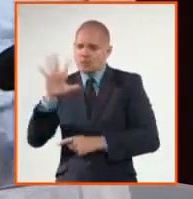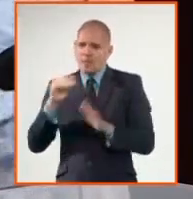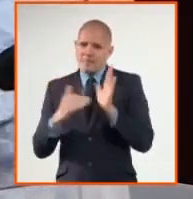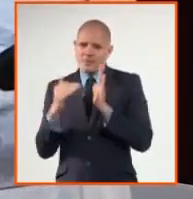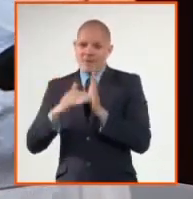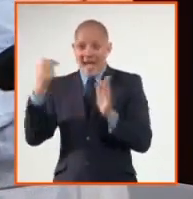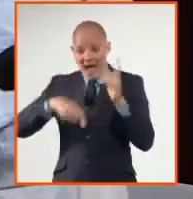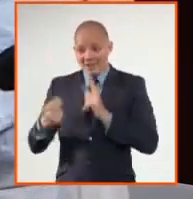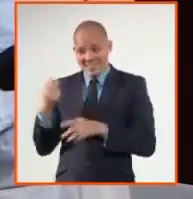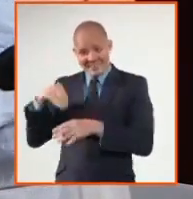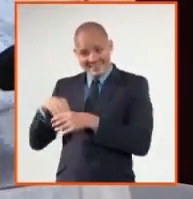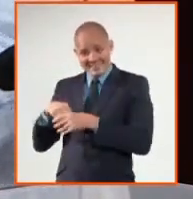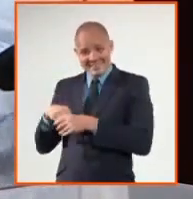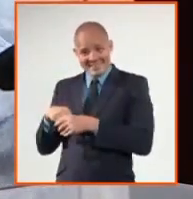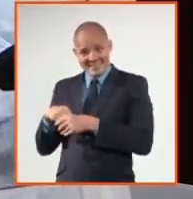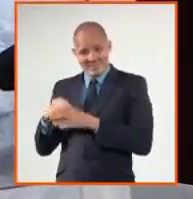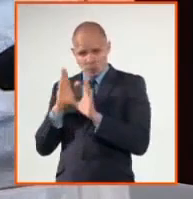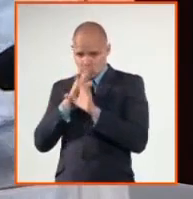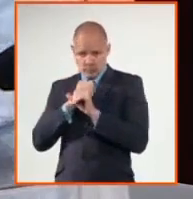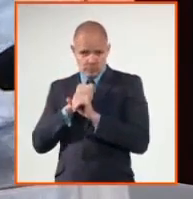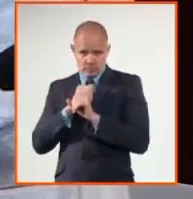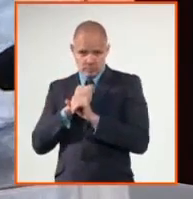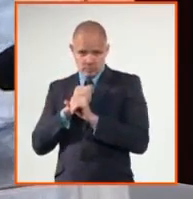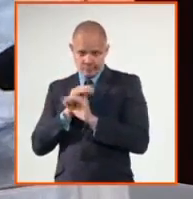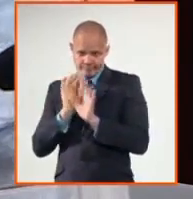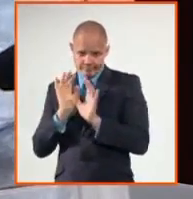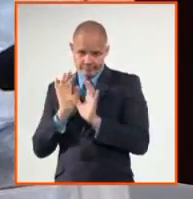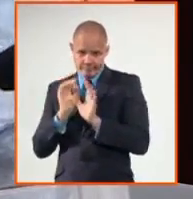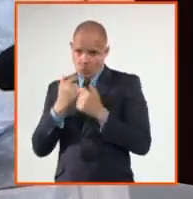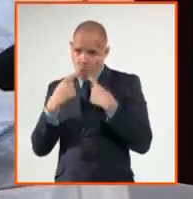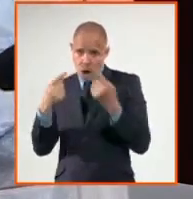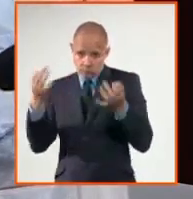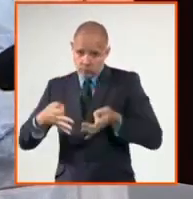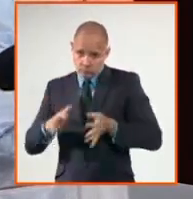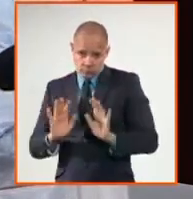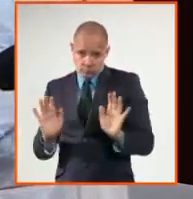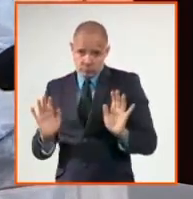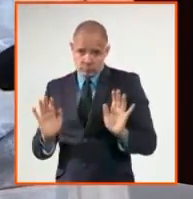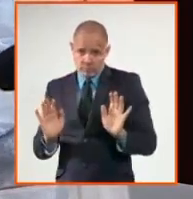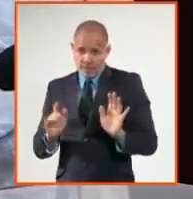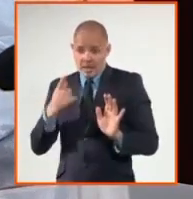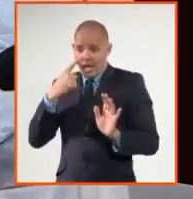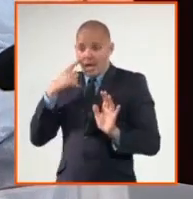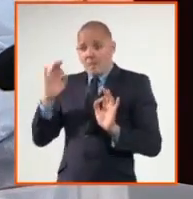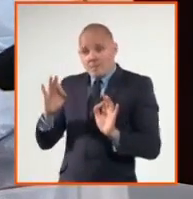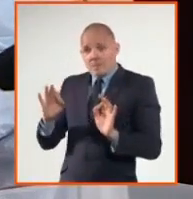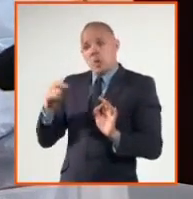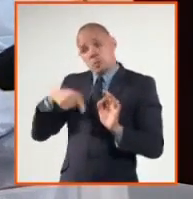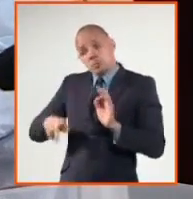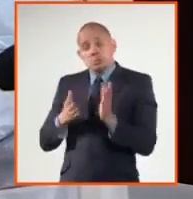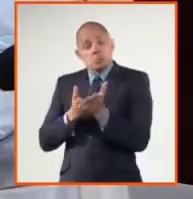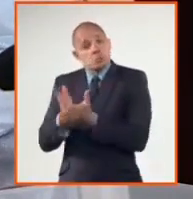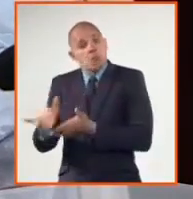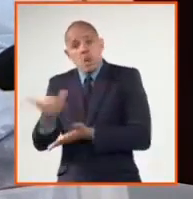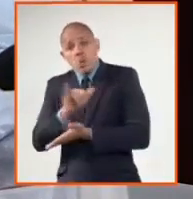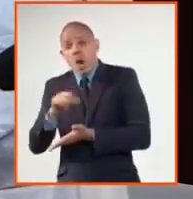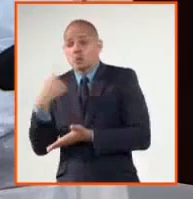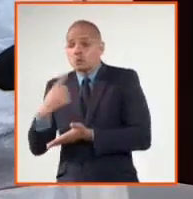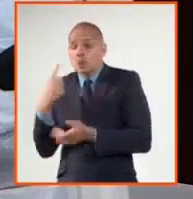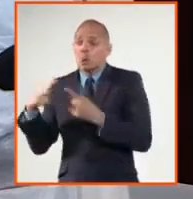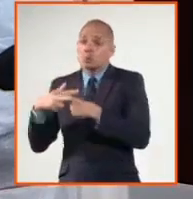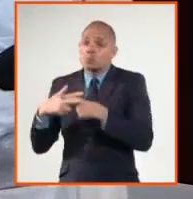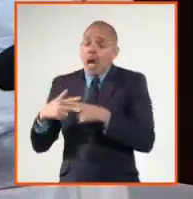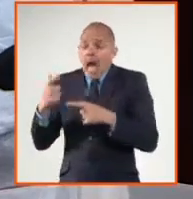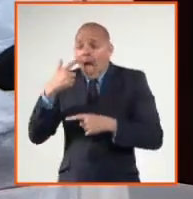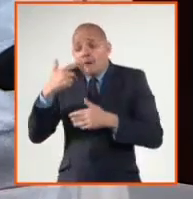montaje no nos detenemos seguimos haciendo el proceso de desmontaje lo vamos a hacer con las fuerzas que tenemos pero evidentemente